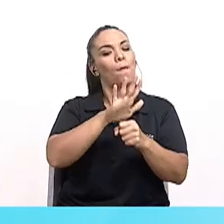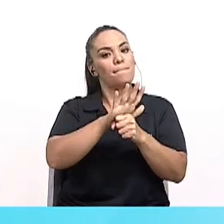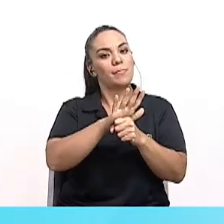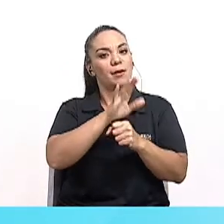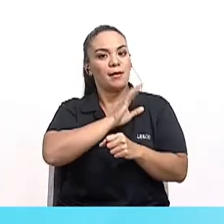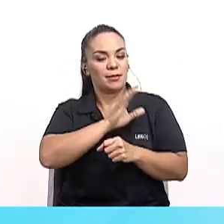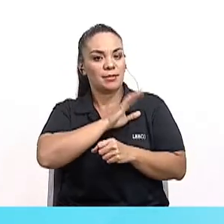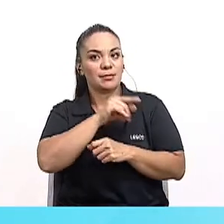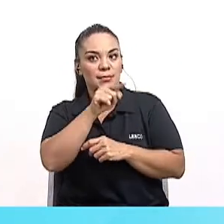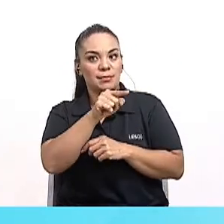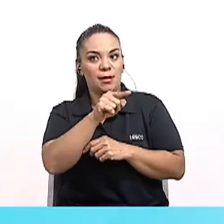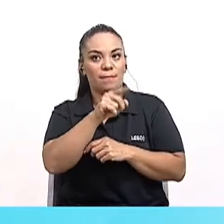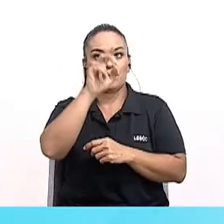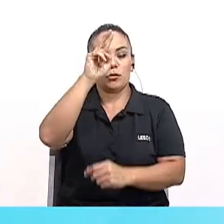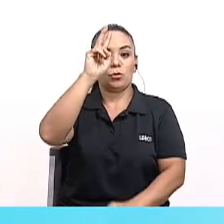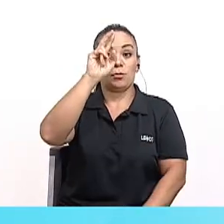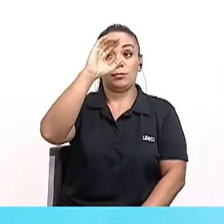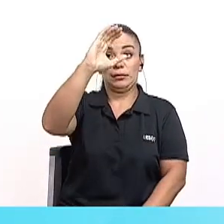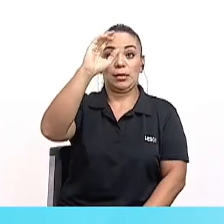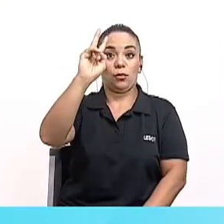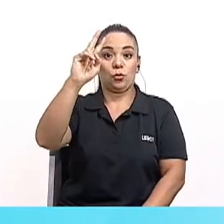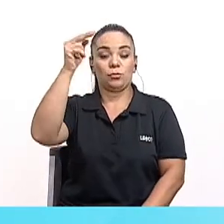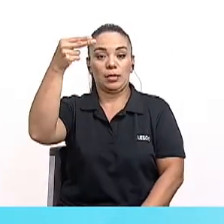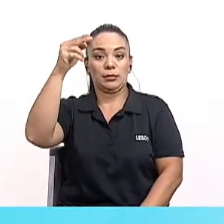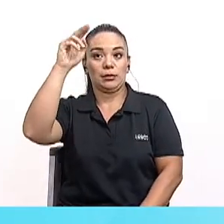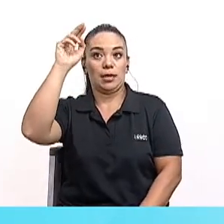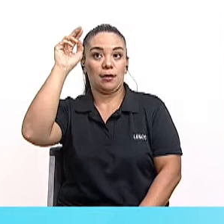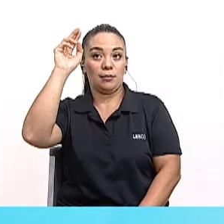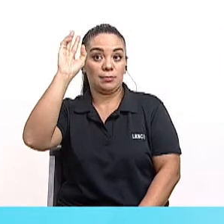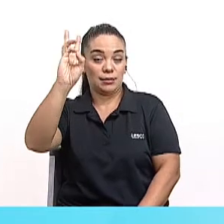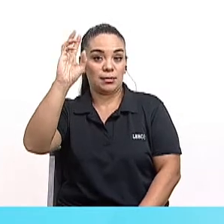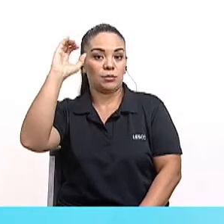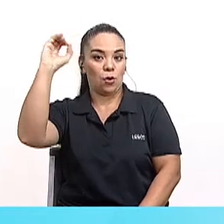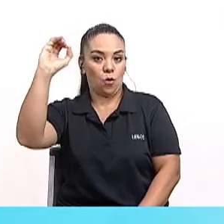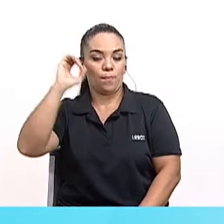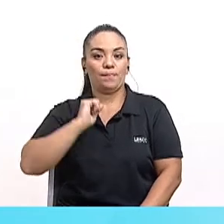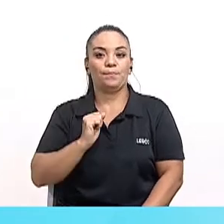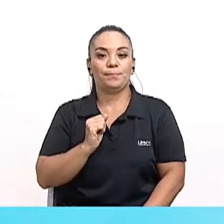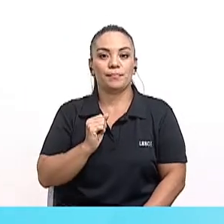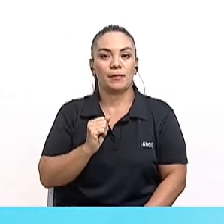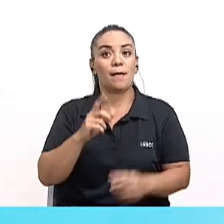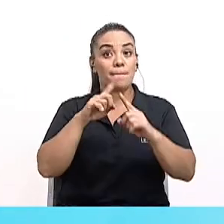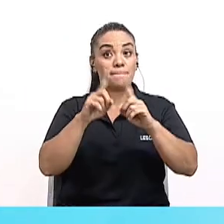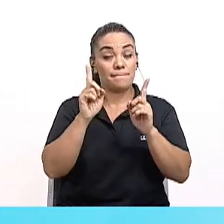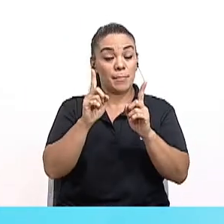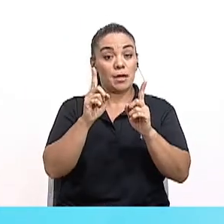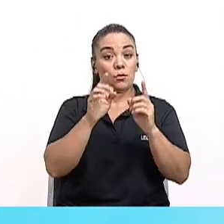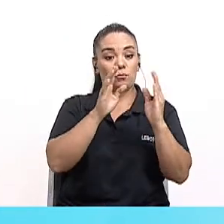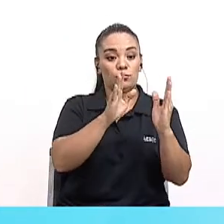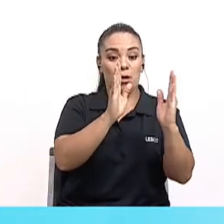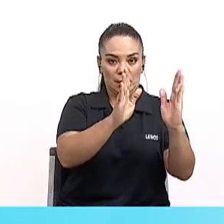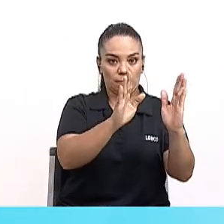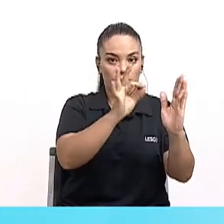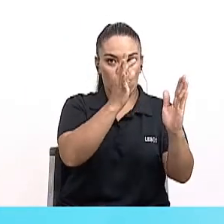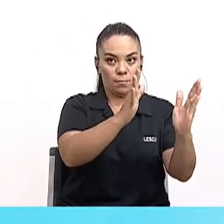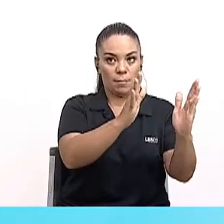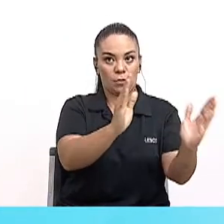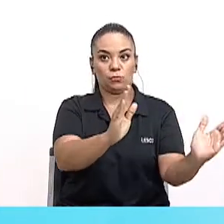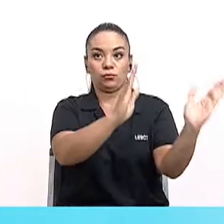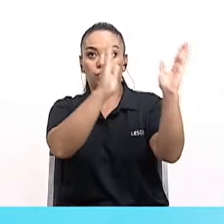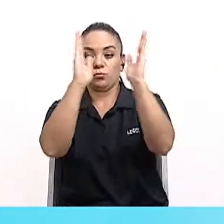característica que tengo arriba, 2 carbonos, 6 hidrógenos y un oxígeno. Pero si yo lo organizo de una forma